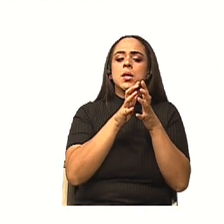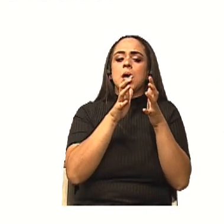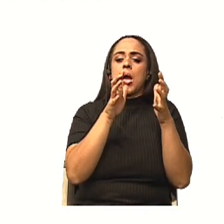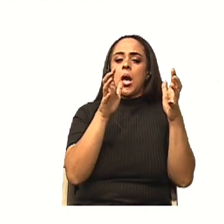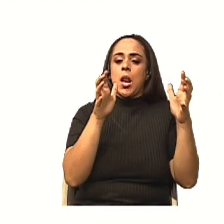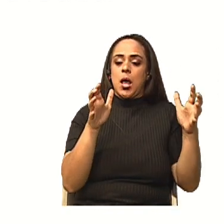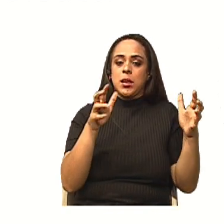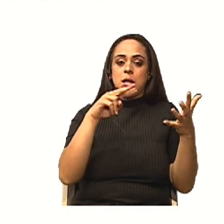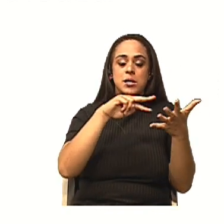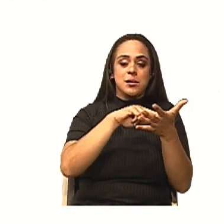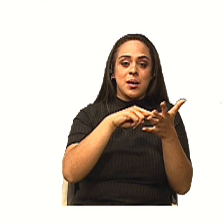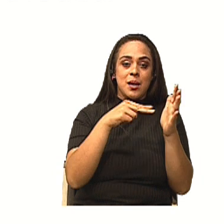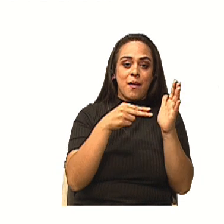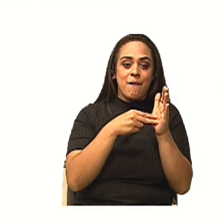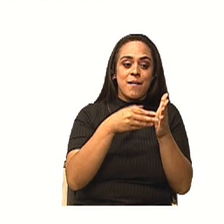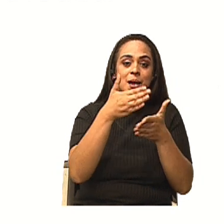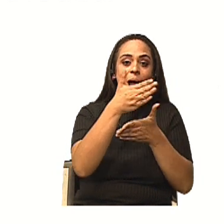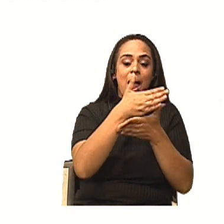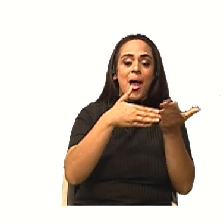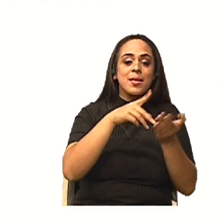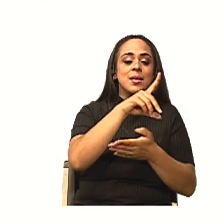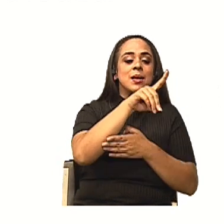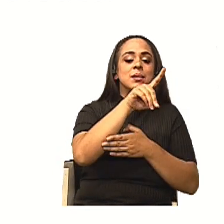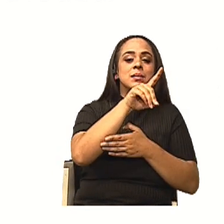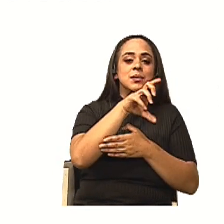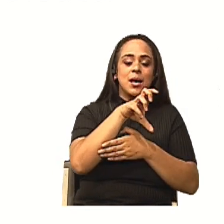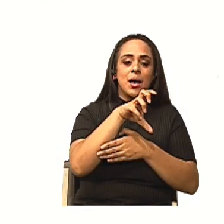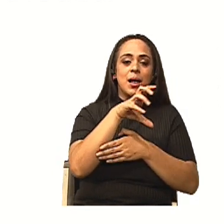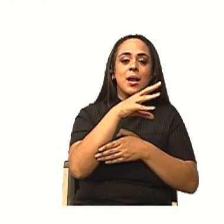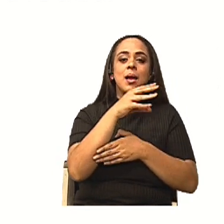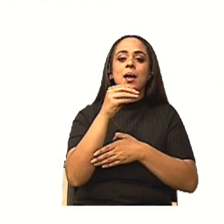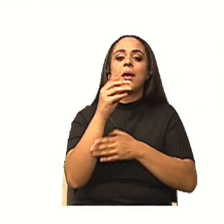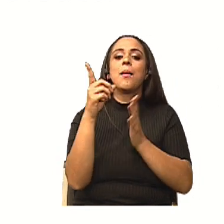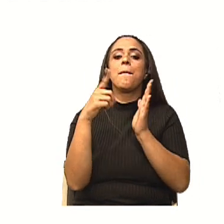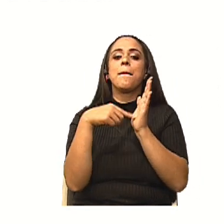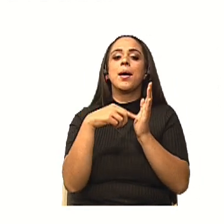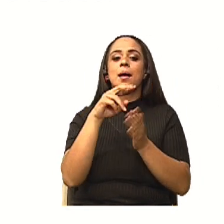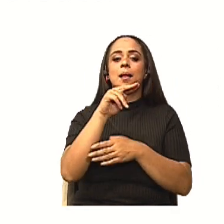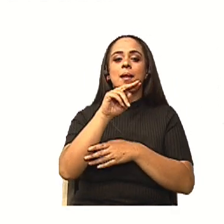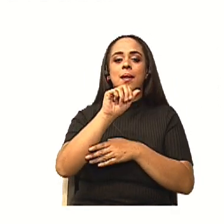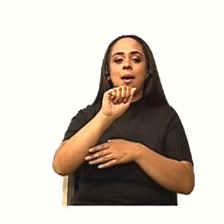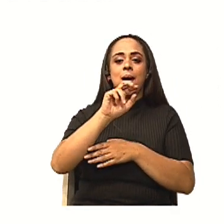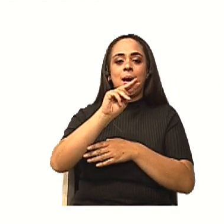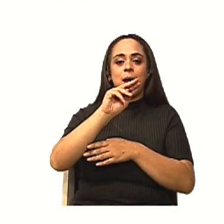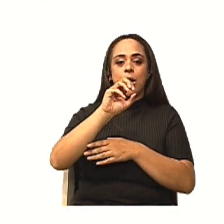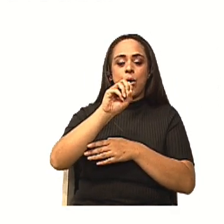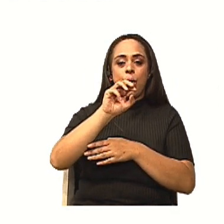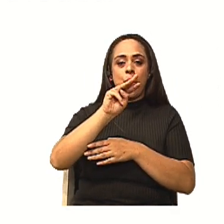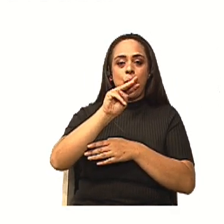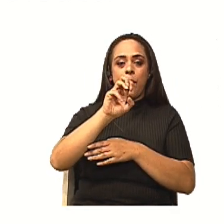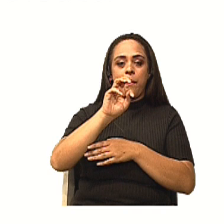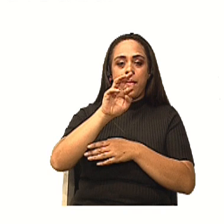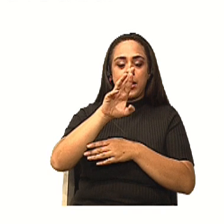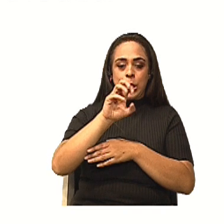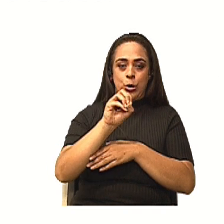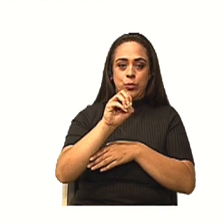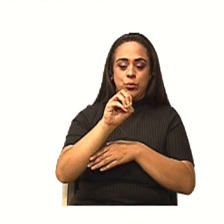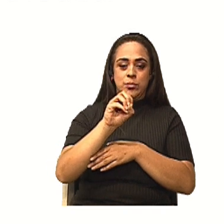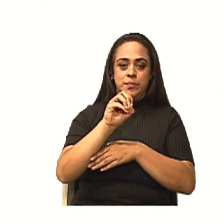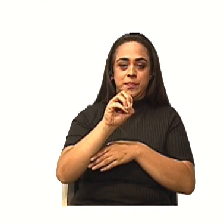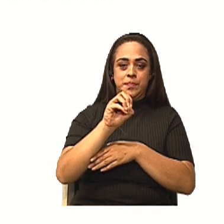o sea, entre los 100 y los 1000 nanómetros. Esta es normalmente,